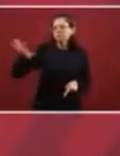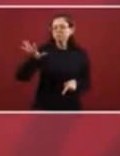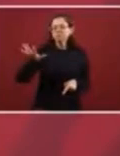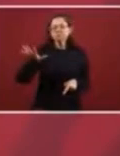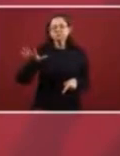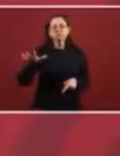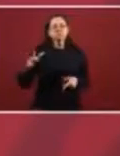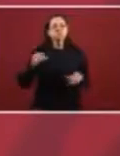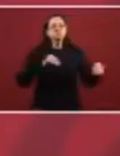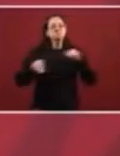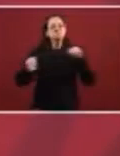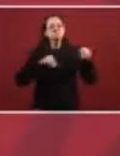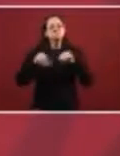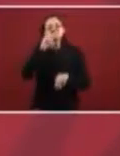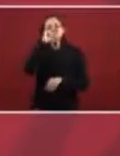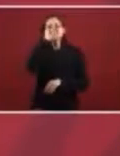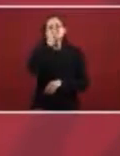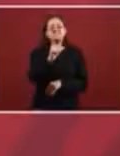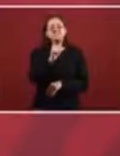no reacciona